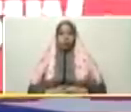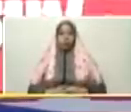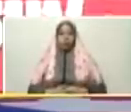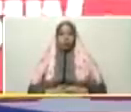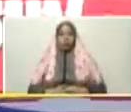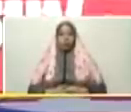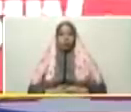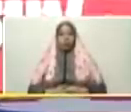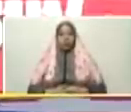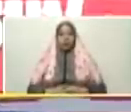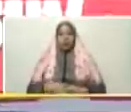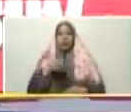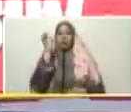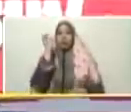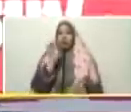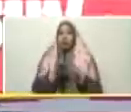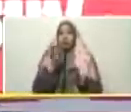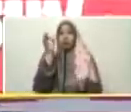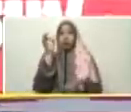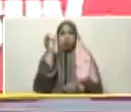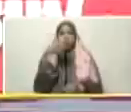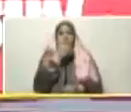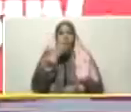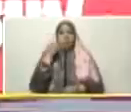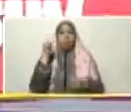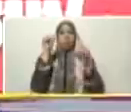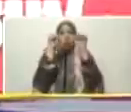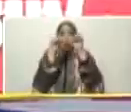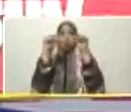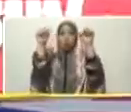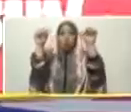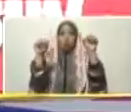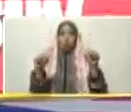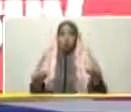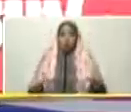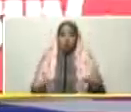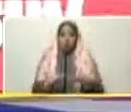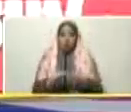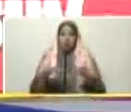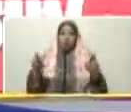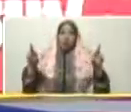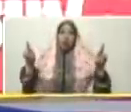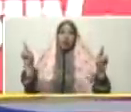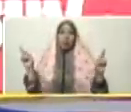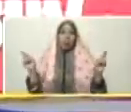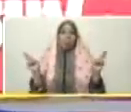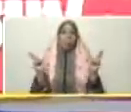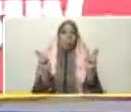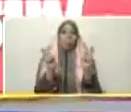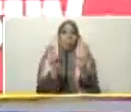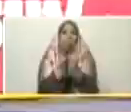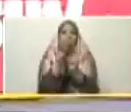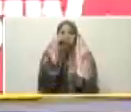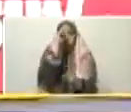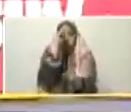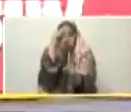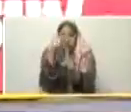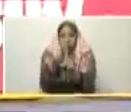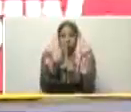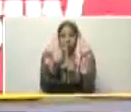y la fortuna de un modelo organizativo es su simple ciudad para el logro de los